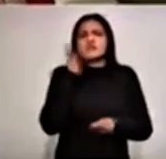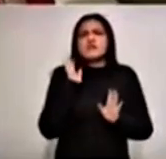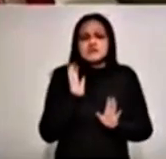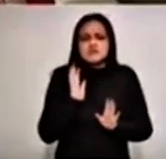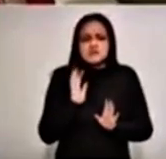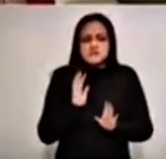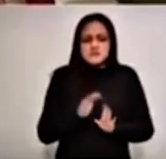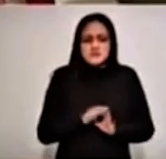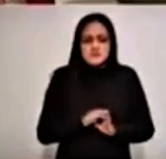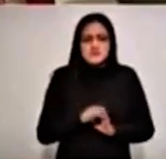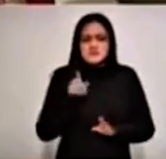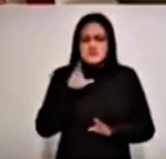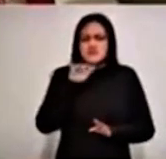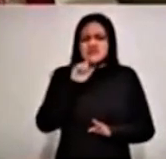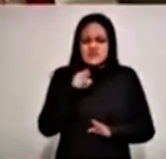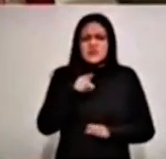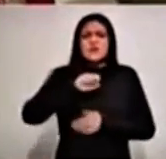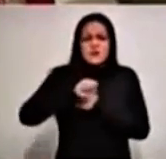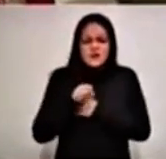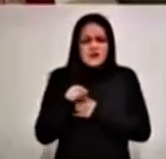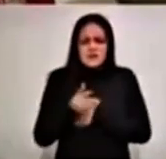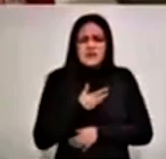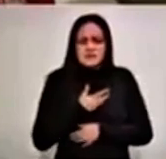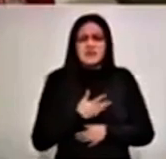alguien. Ahí en el CIS, ahí yo te lo guardo.